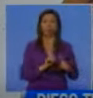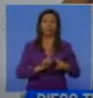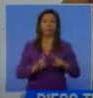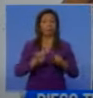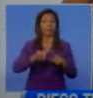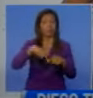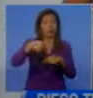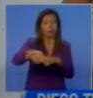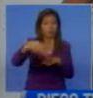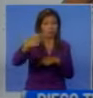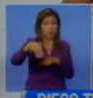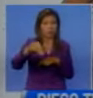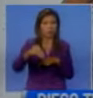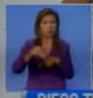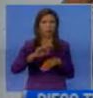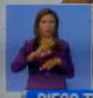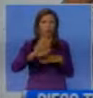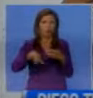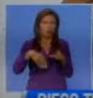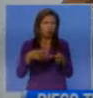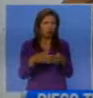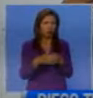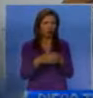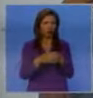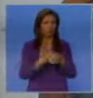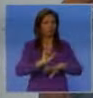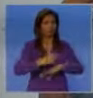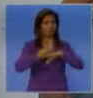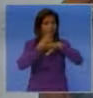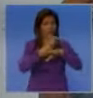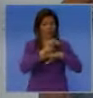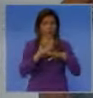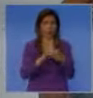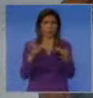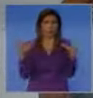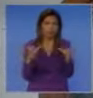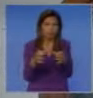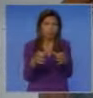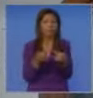el día miércoles, que se reunirá el pleno y conocerán la información ya en detalle del número que pasaron.